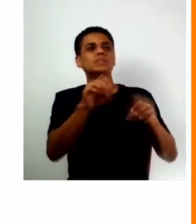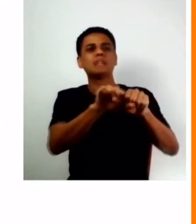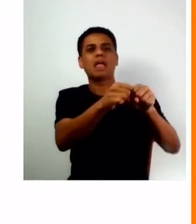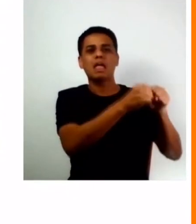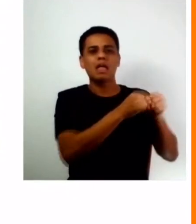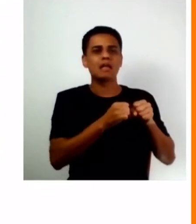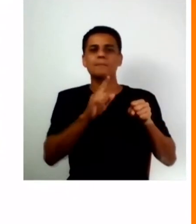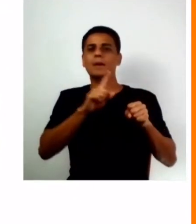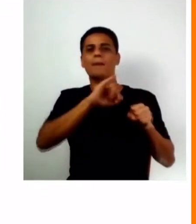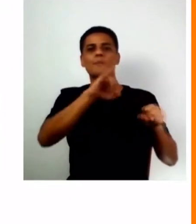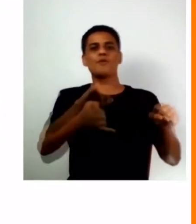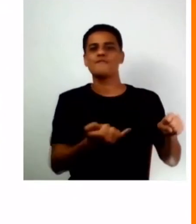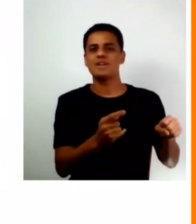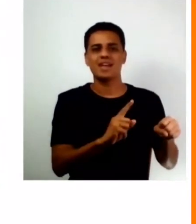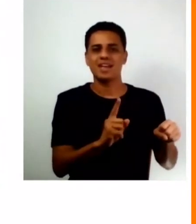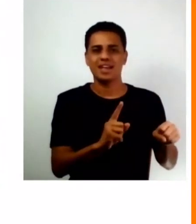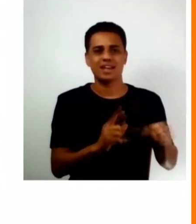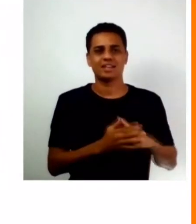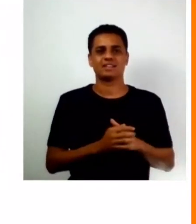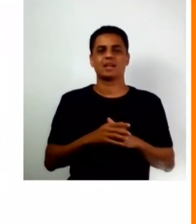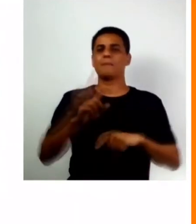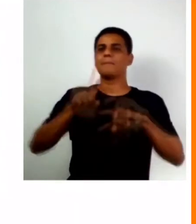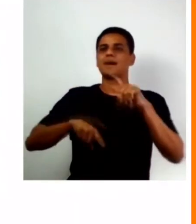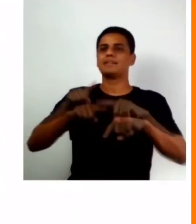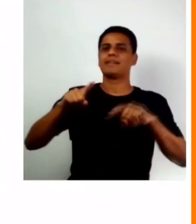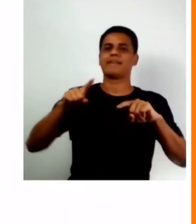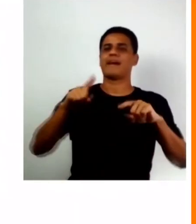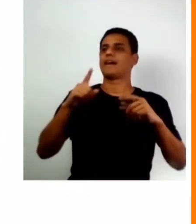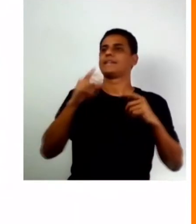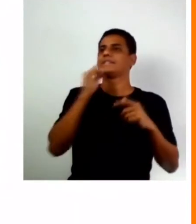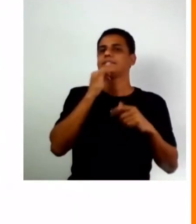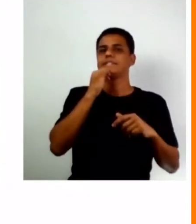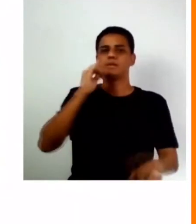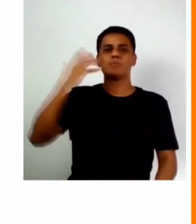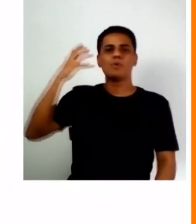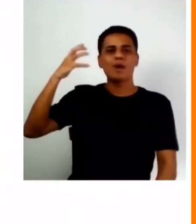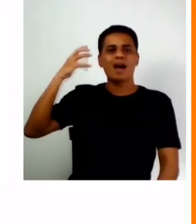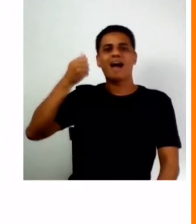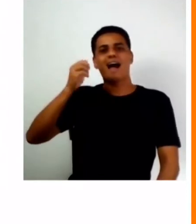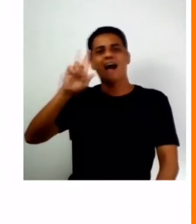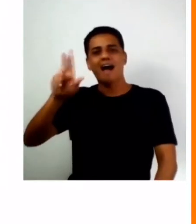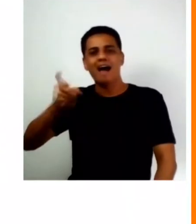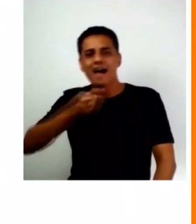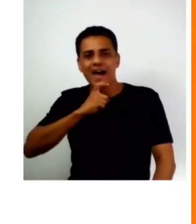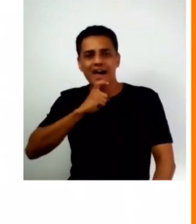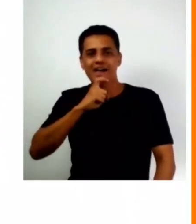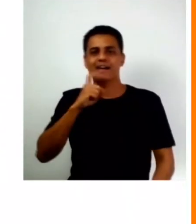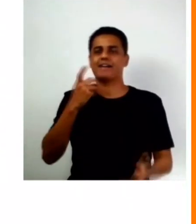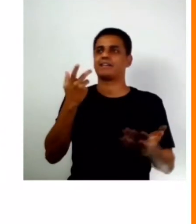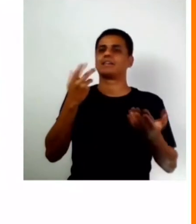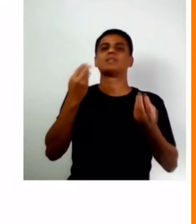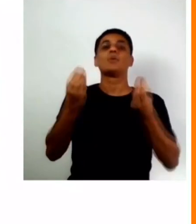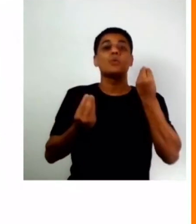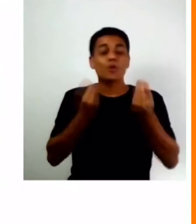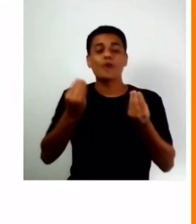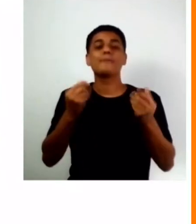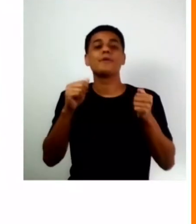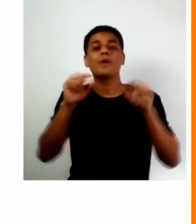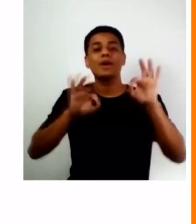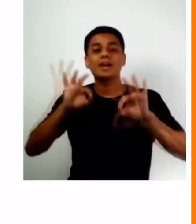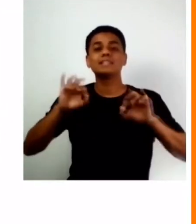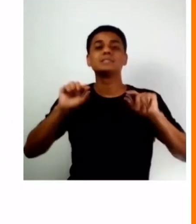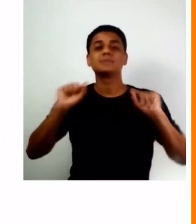eléctricos, aires acondicionados, como podemos hacer que as instituciones culturales se comprometan